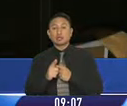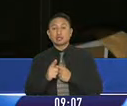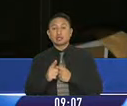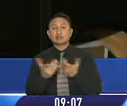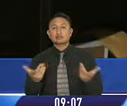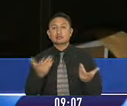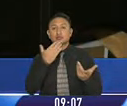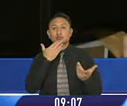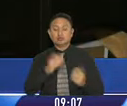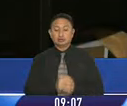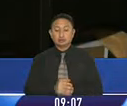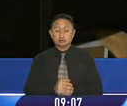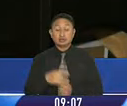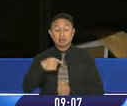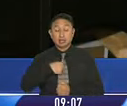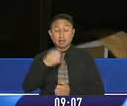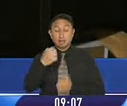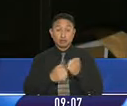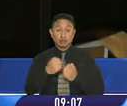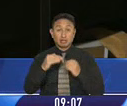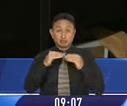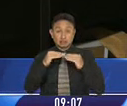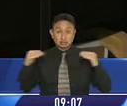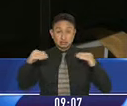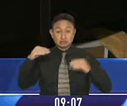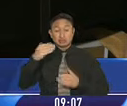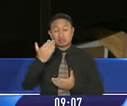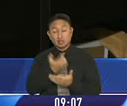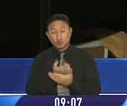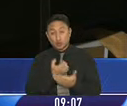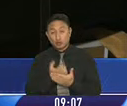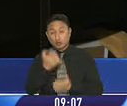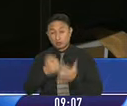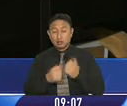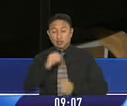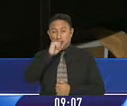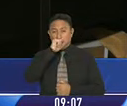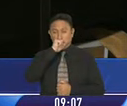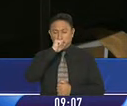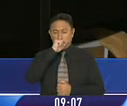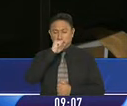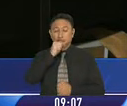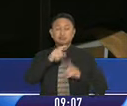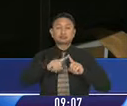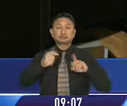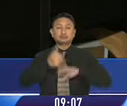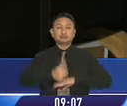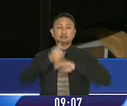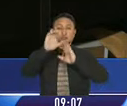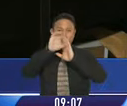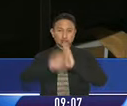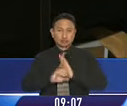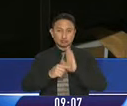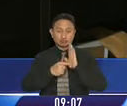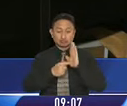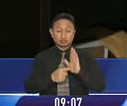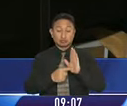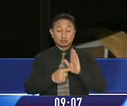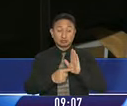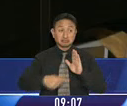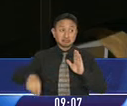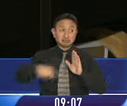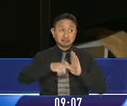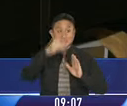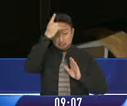dado porque estamos en crisis democrática, en crisis económica, pero lo que la Corte Constitucional señala en los dictámenes, y me parece